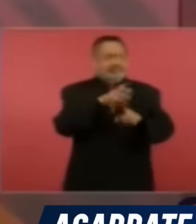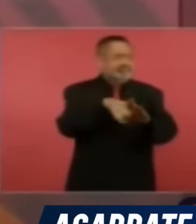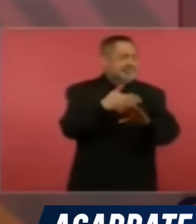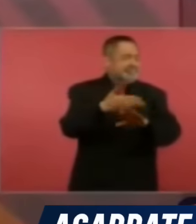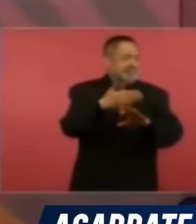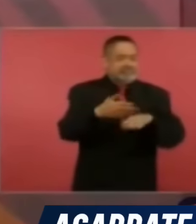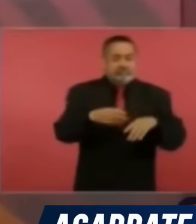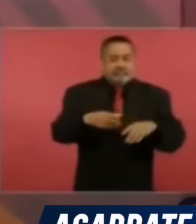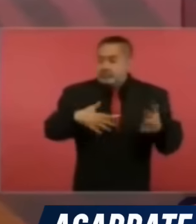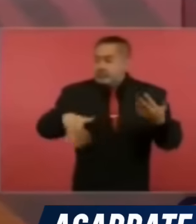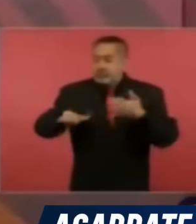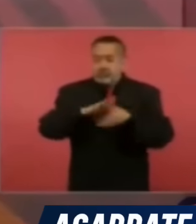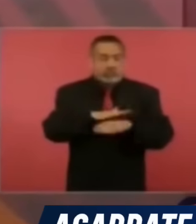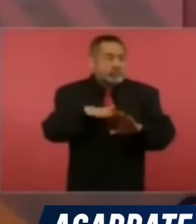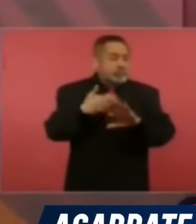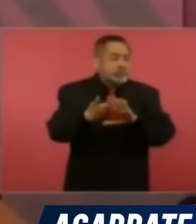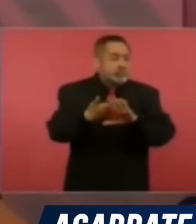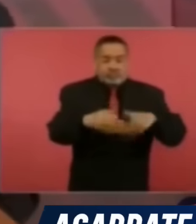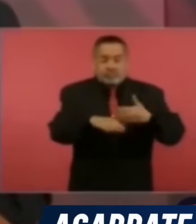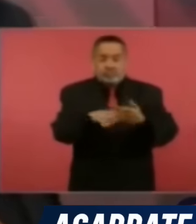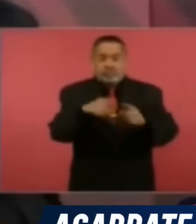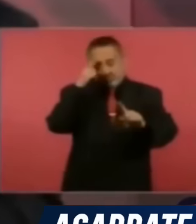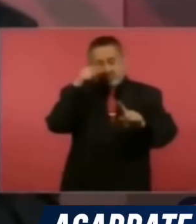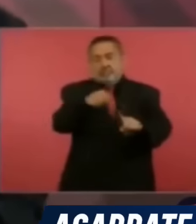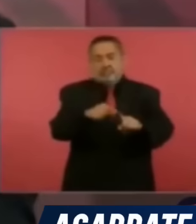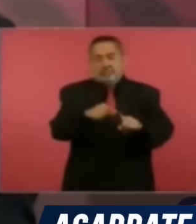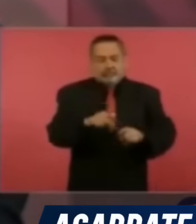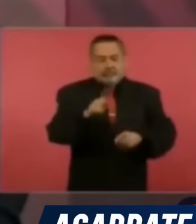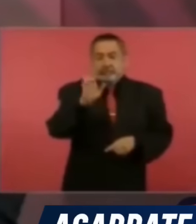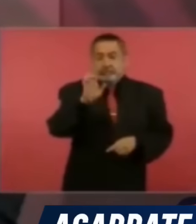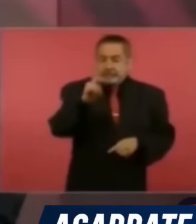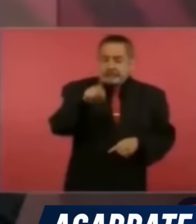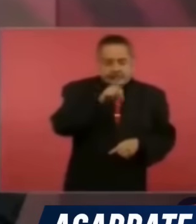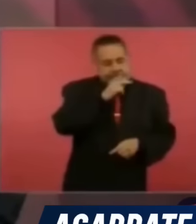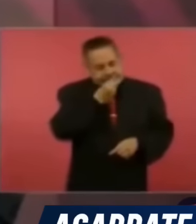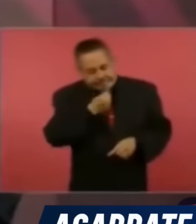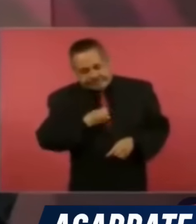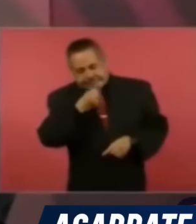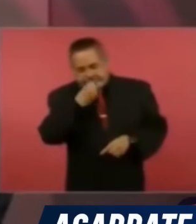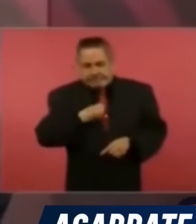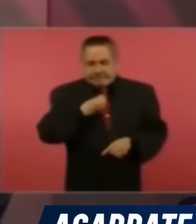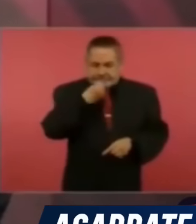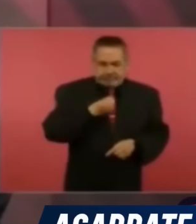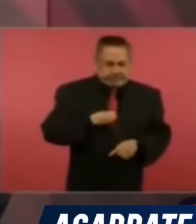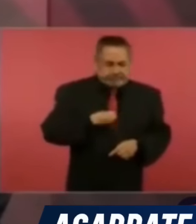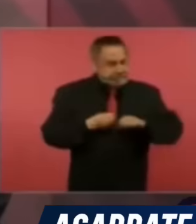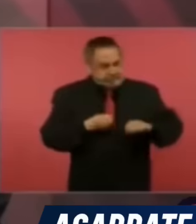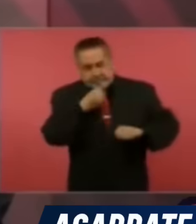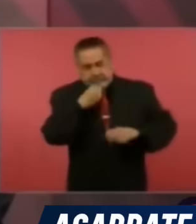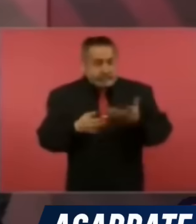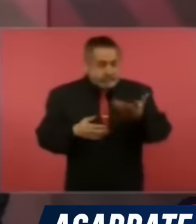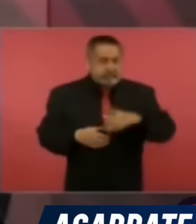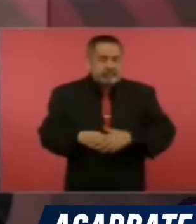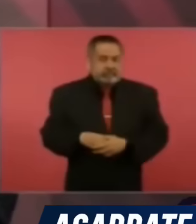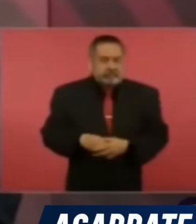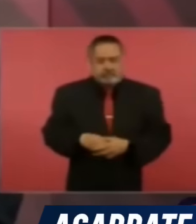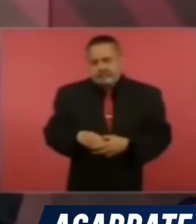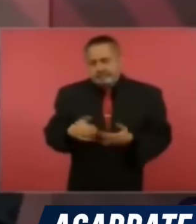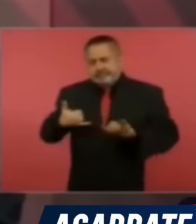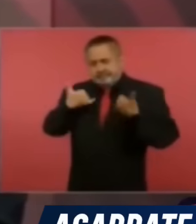cachetadas no sé si se acuerd todo esto para los jóvenes como ya de esto no